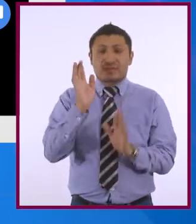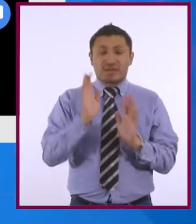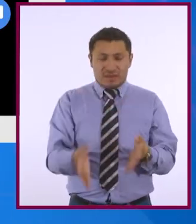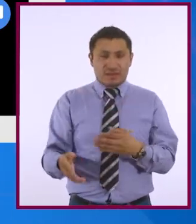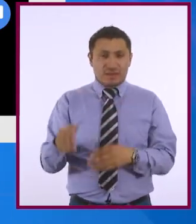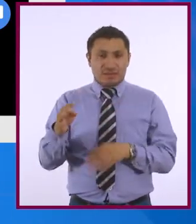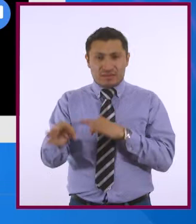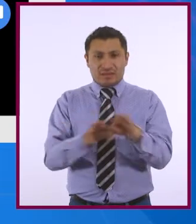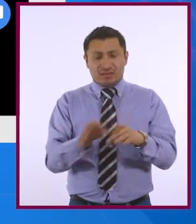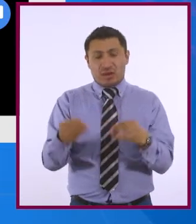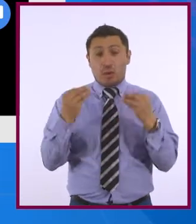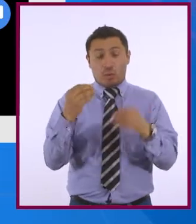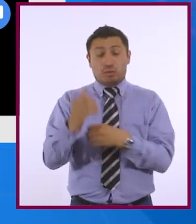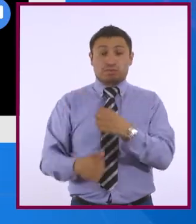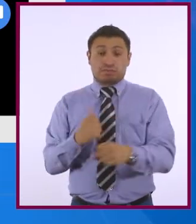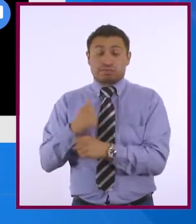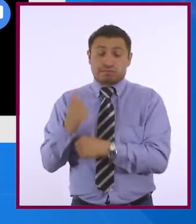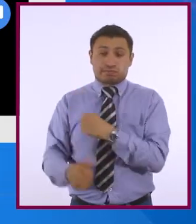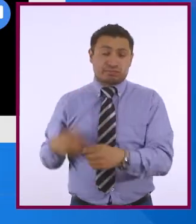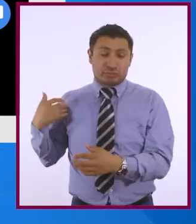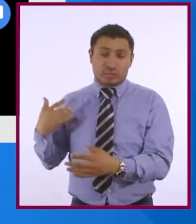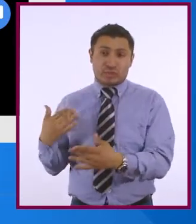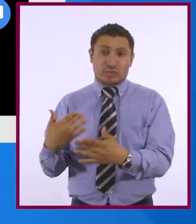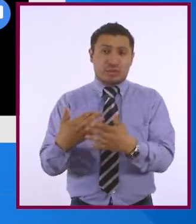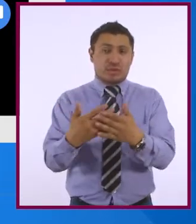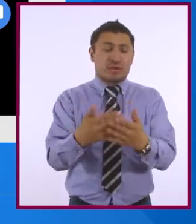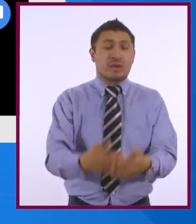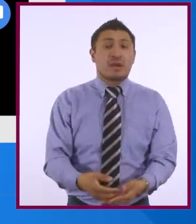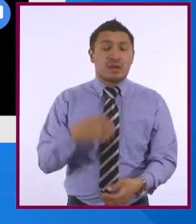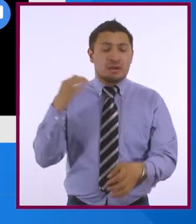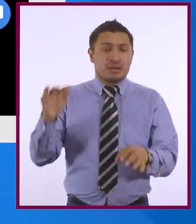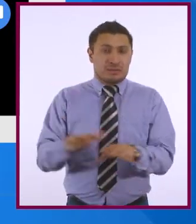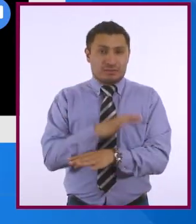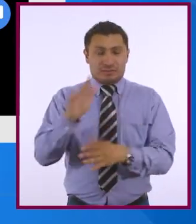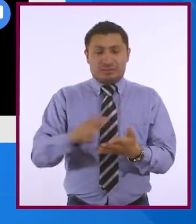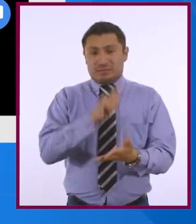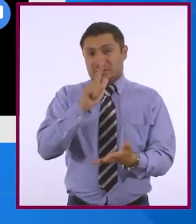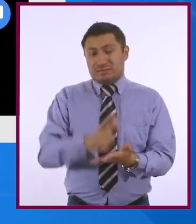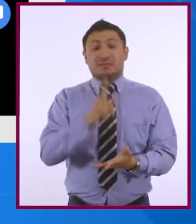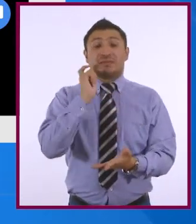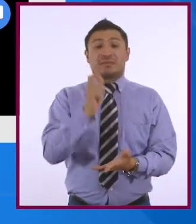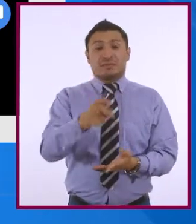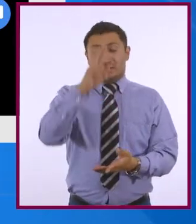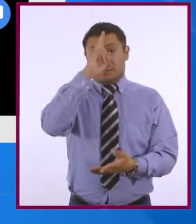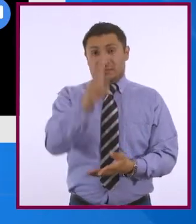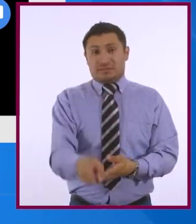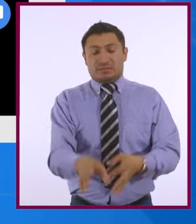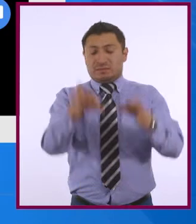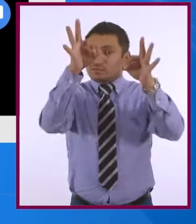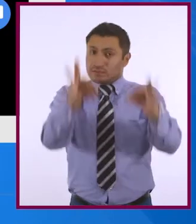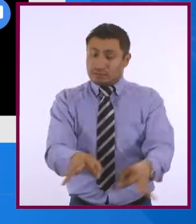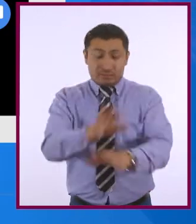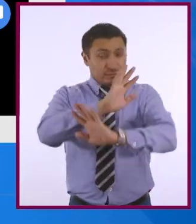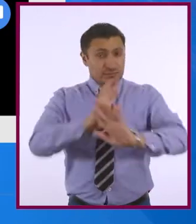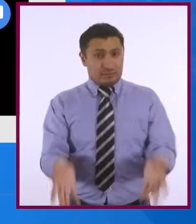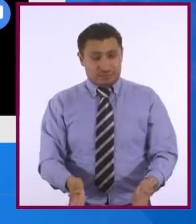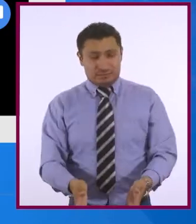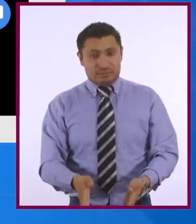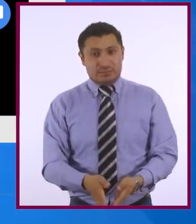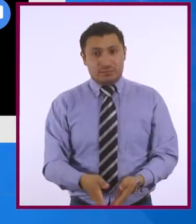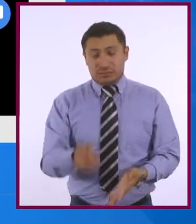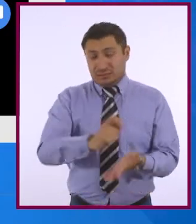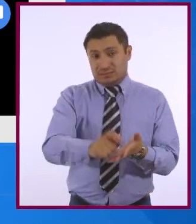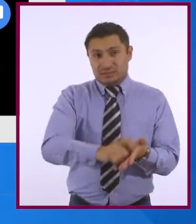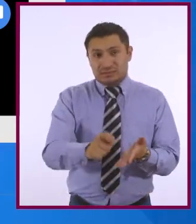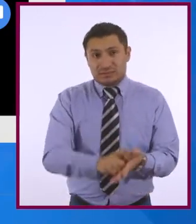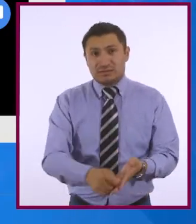trabajando durante muchos años, ¿no? Las reformas lo que hacen es prohibir de manera expresa, digamos, escribir